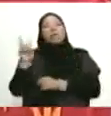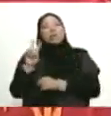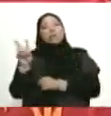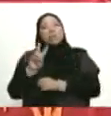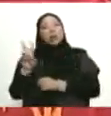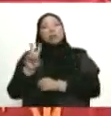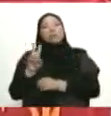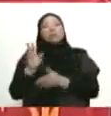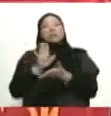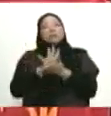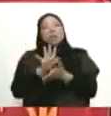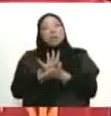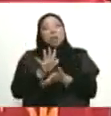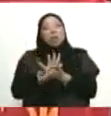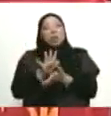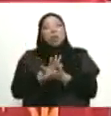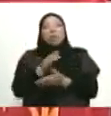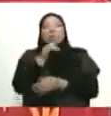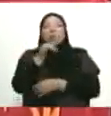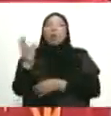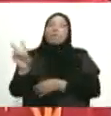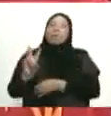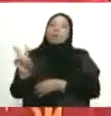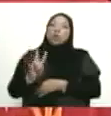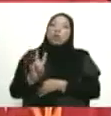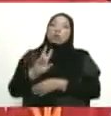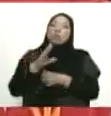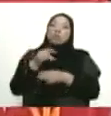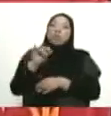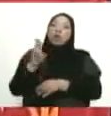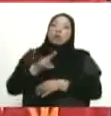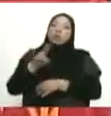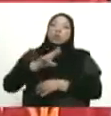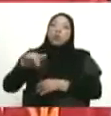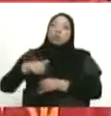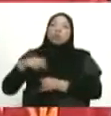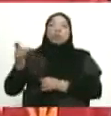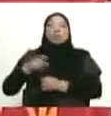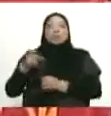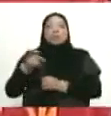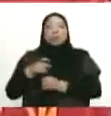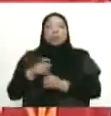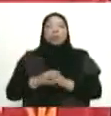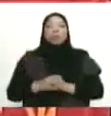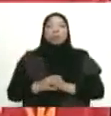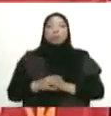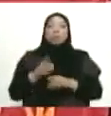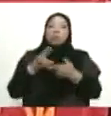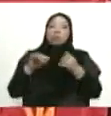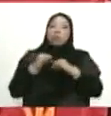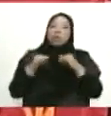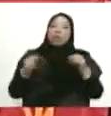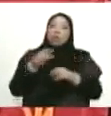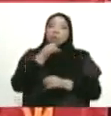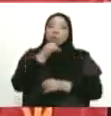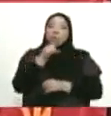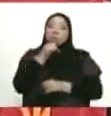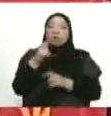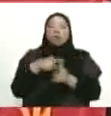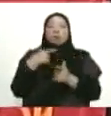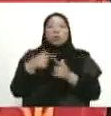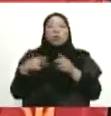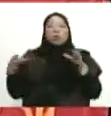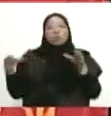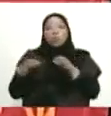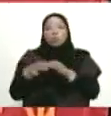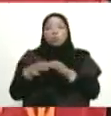venezolanos esa tranquilidad que los venezolanos y las venezolanas no solo necesitan, sino que es indispensable tener. Entonces, estos